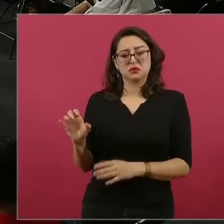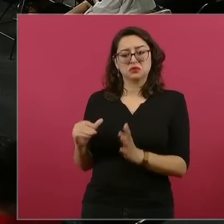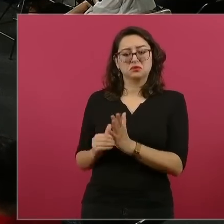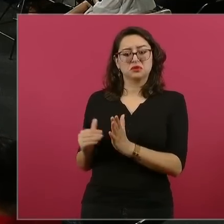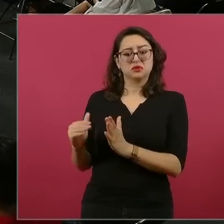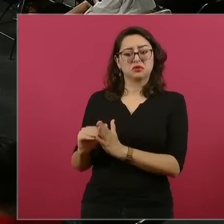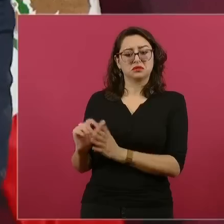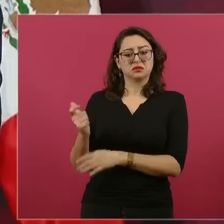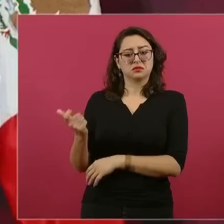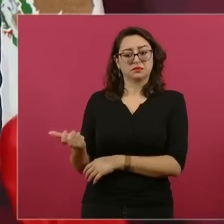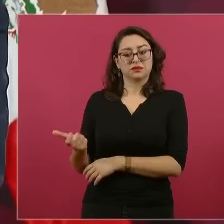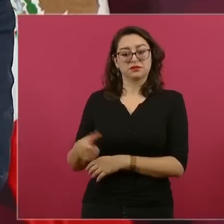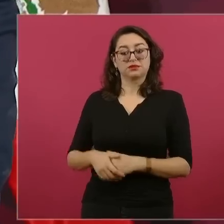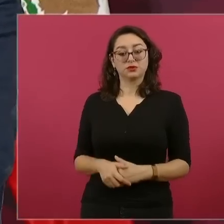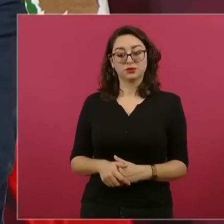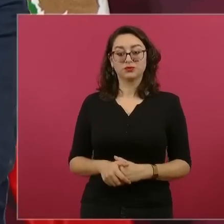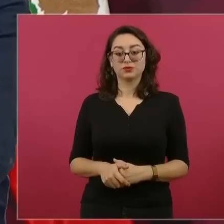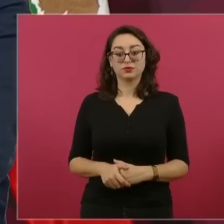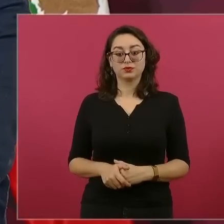¿Y?